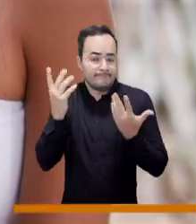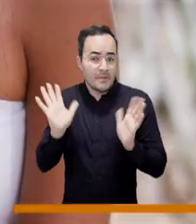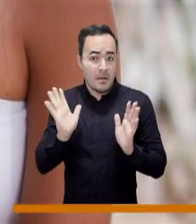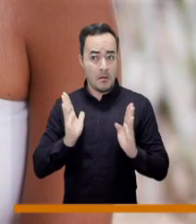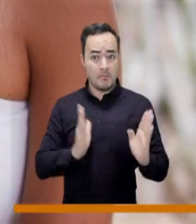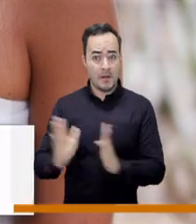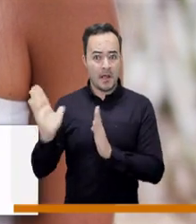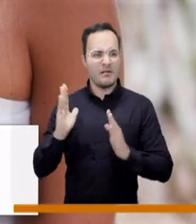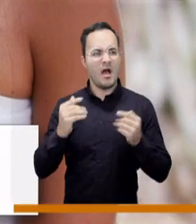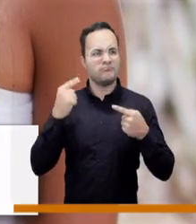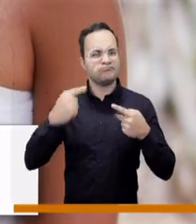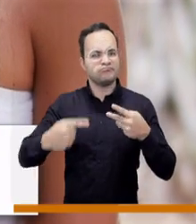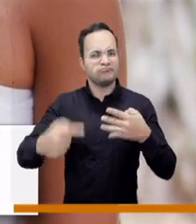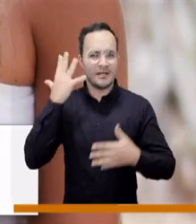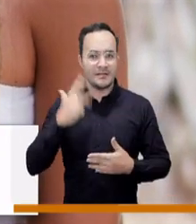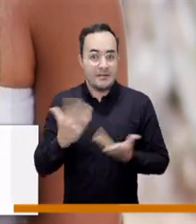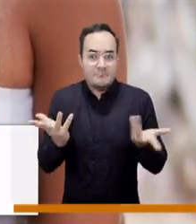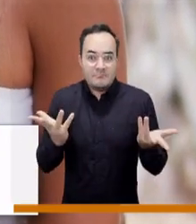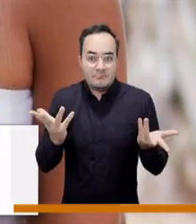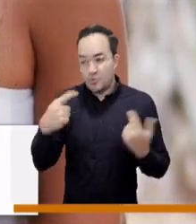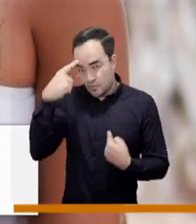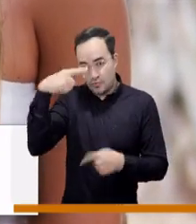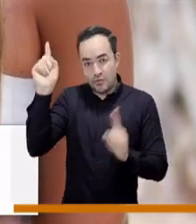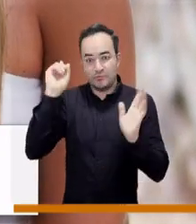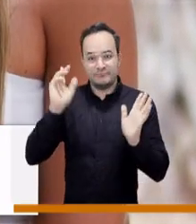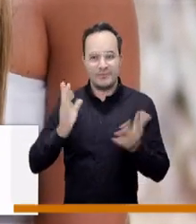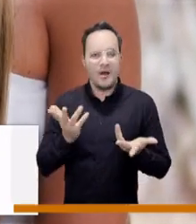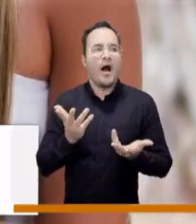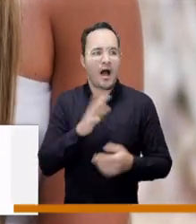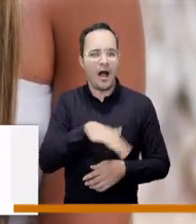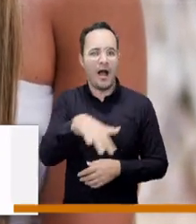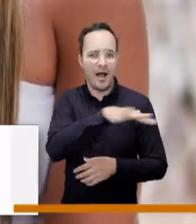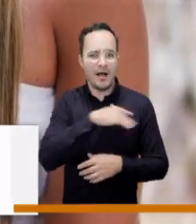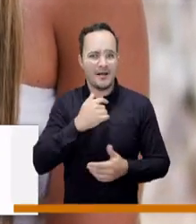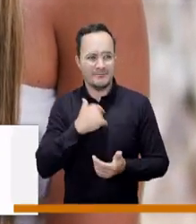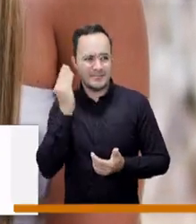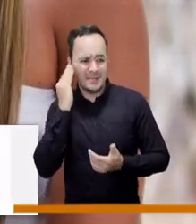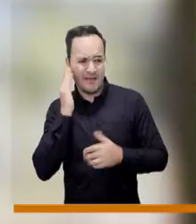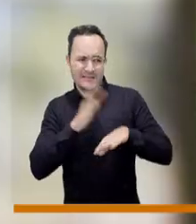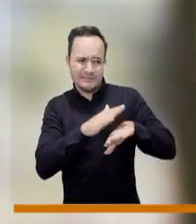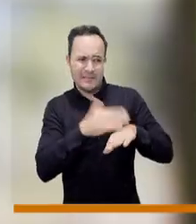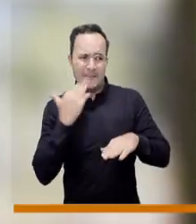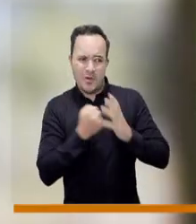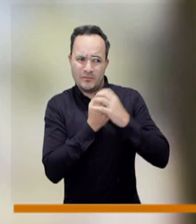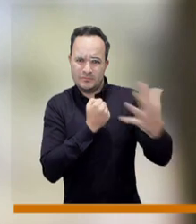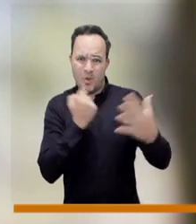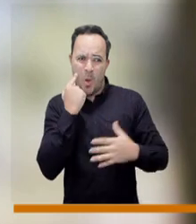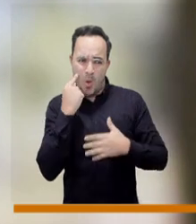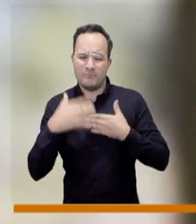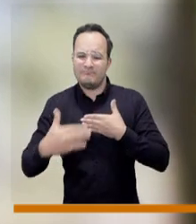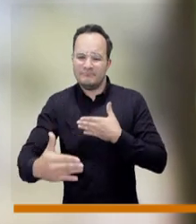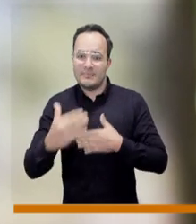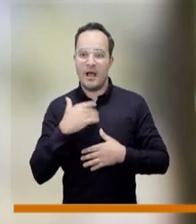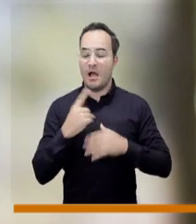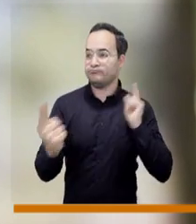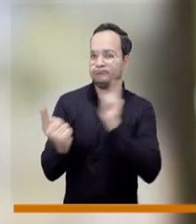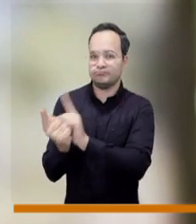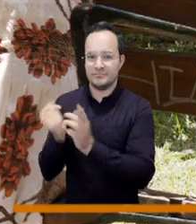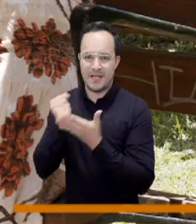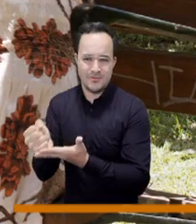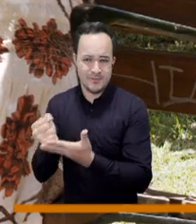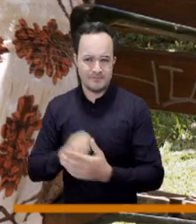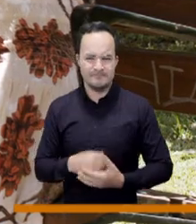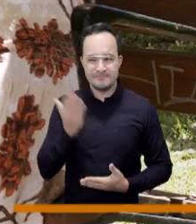atentos en nuestro entorno cercano para llegar a tiempo. Estamos con Luz Ángela Ramírez, psicóloga clínica, que nos va a